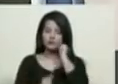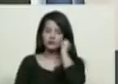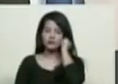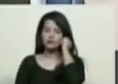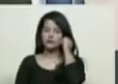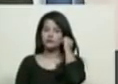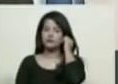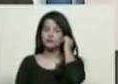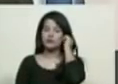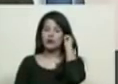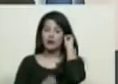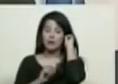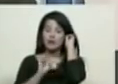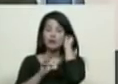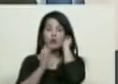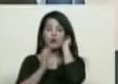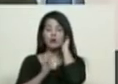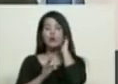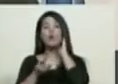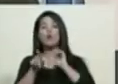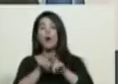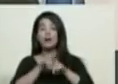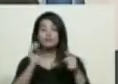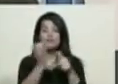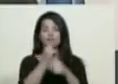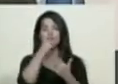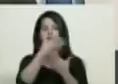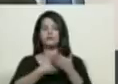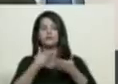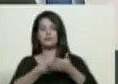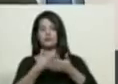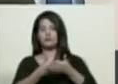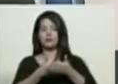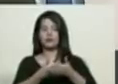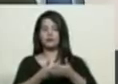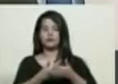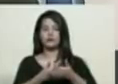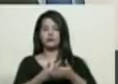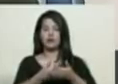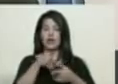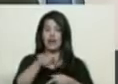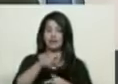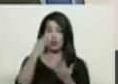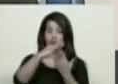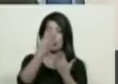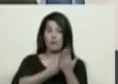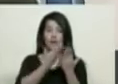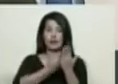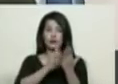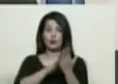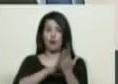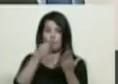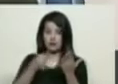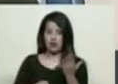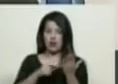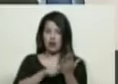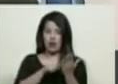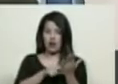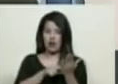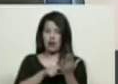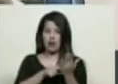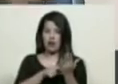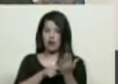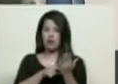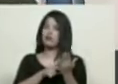este señalamiento que hace en ese documento legal o jurídico